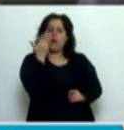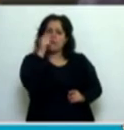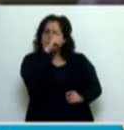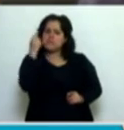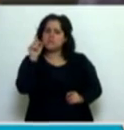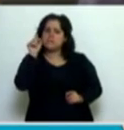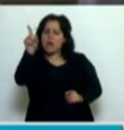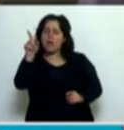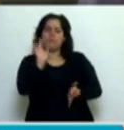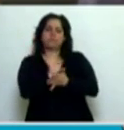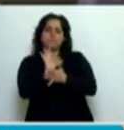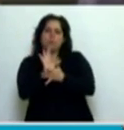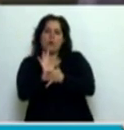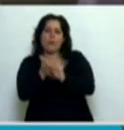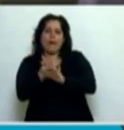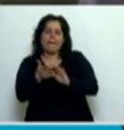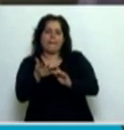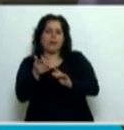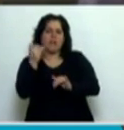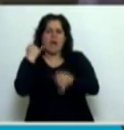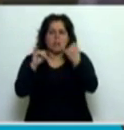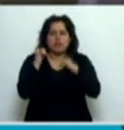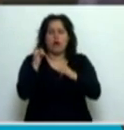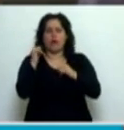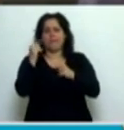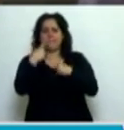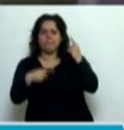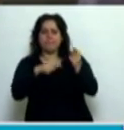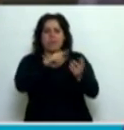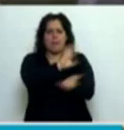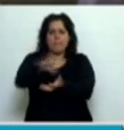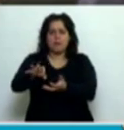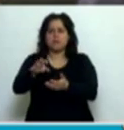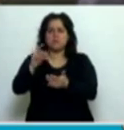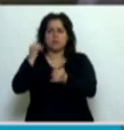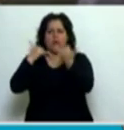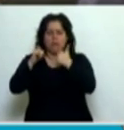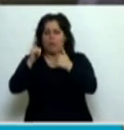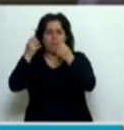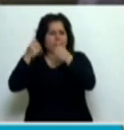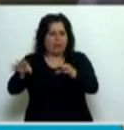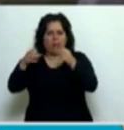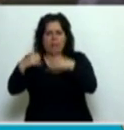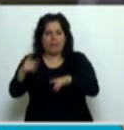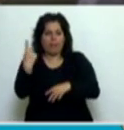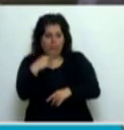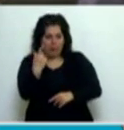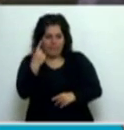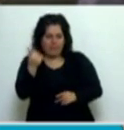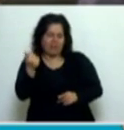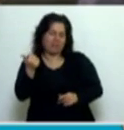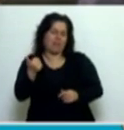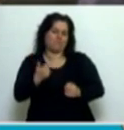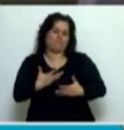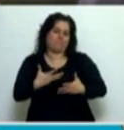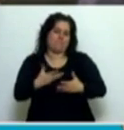se dedicó a perder activos y aumentar sus pasivos. Fue un largo ciclo que